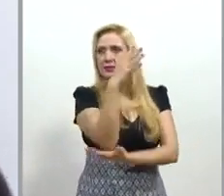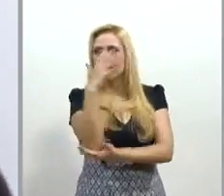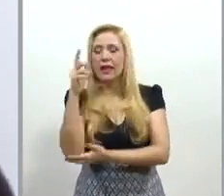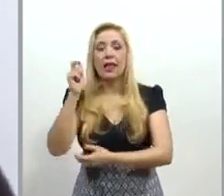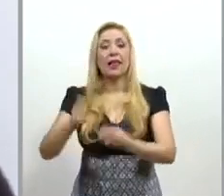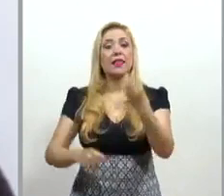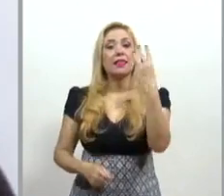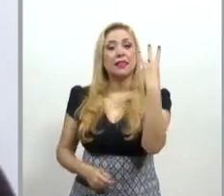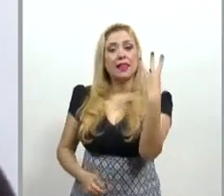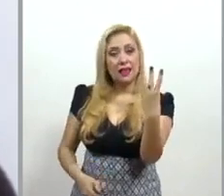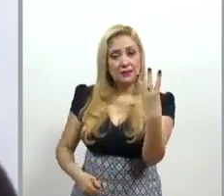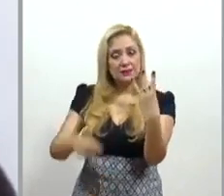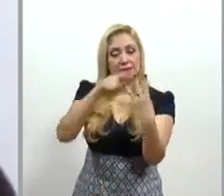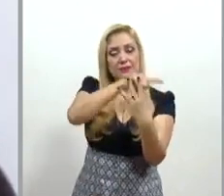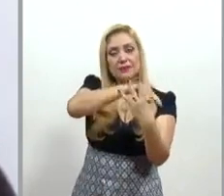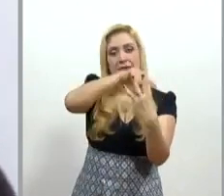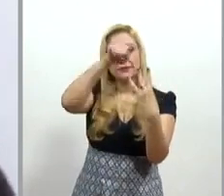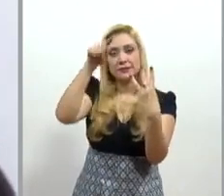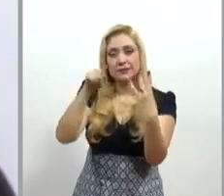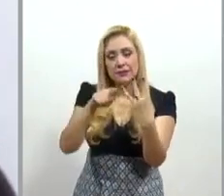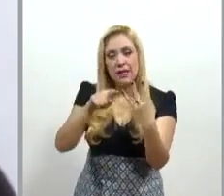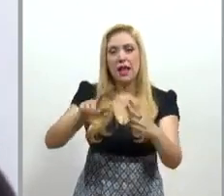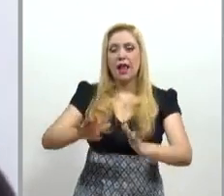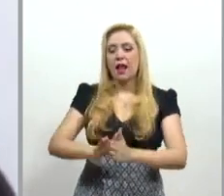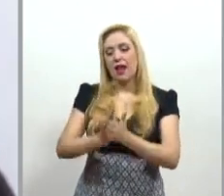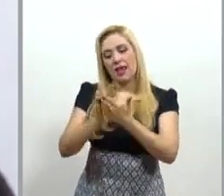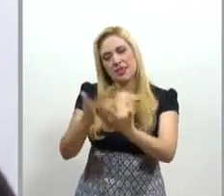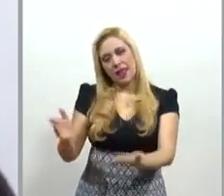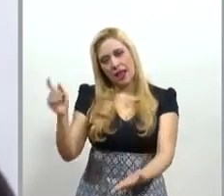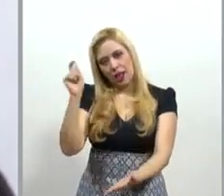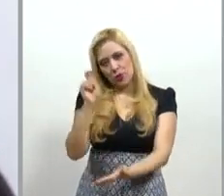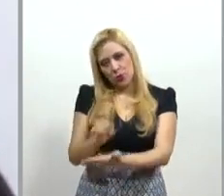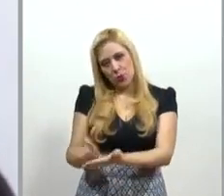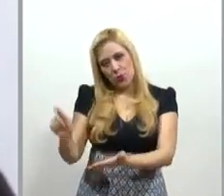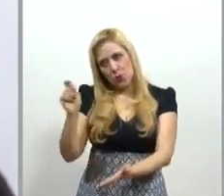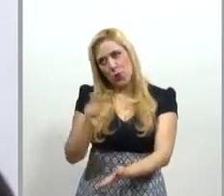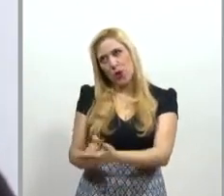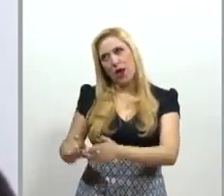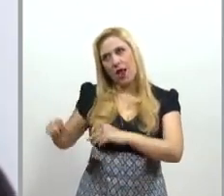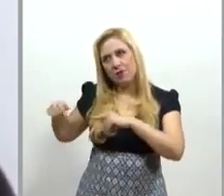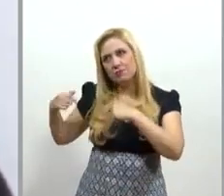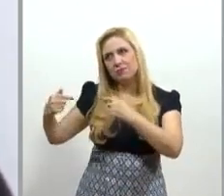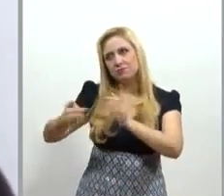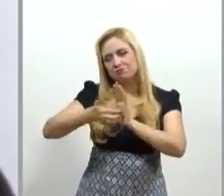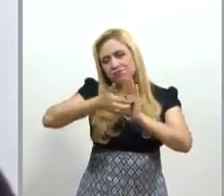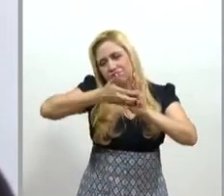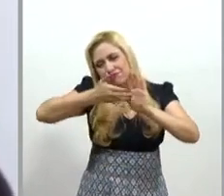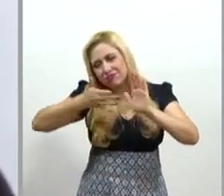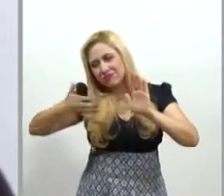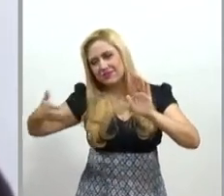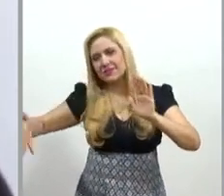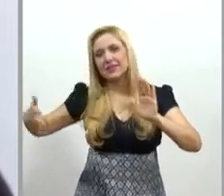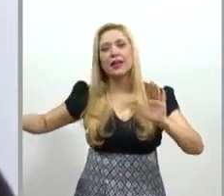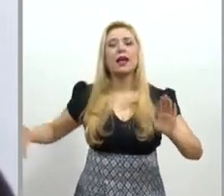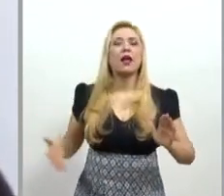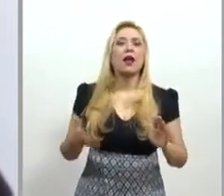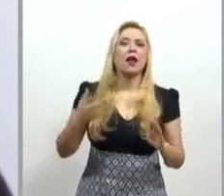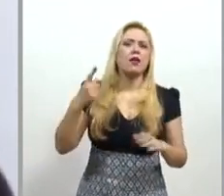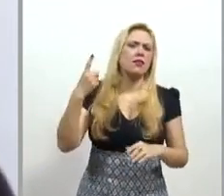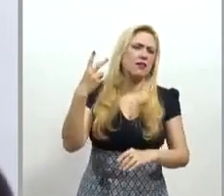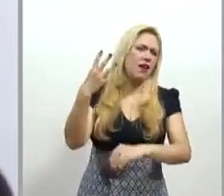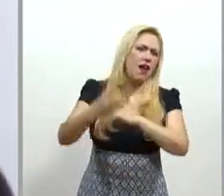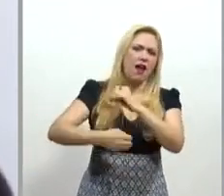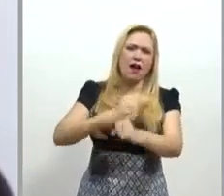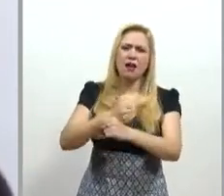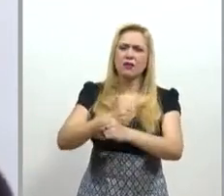han sido desarrollados ampliamente por la literatura, que es una discusión principalmente teórica y que en los últimos años ha venido